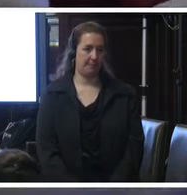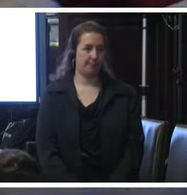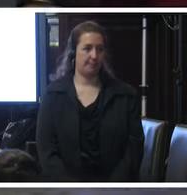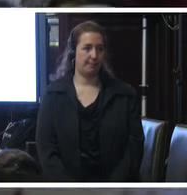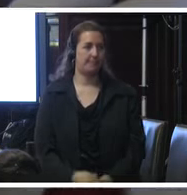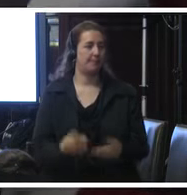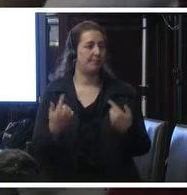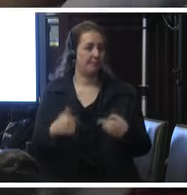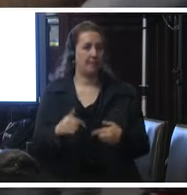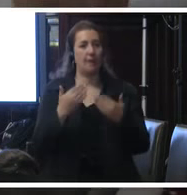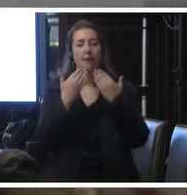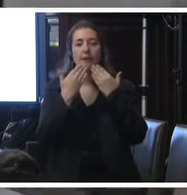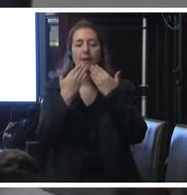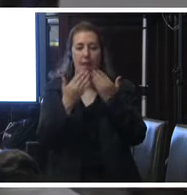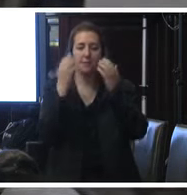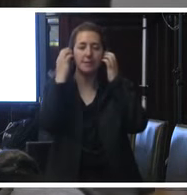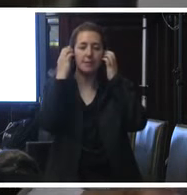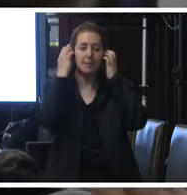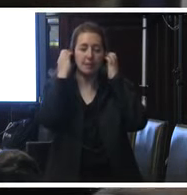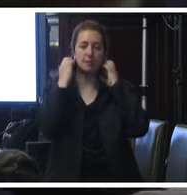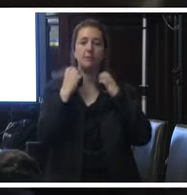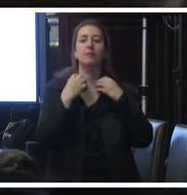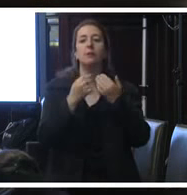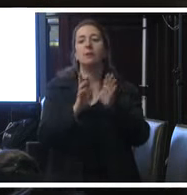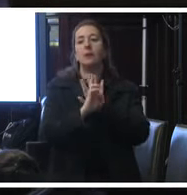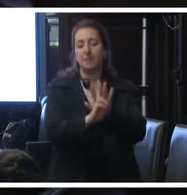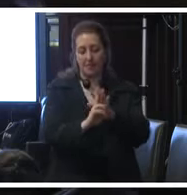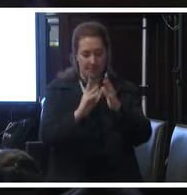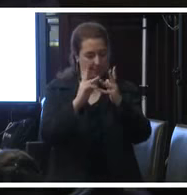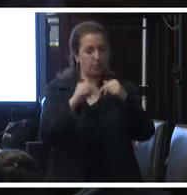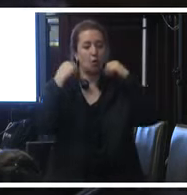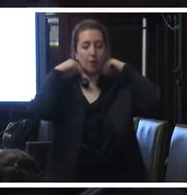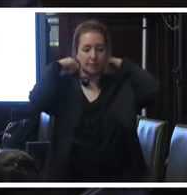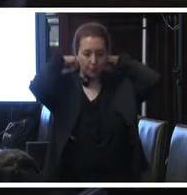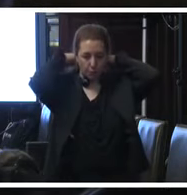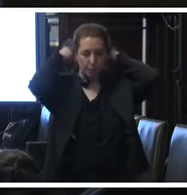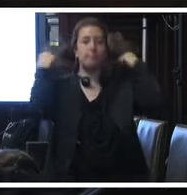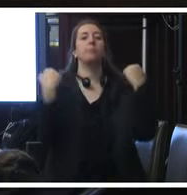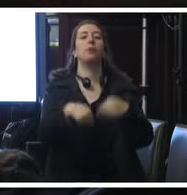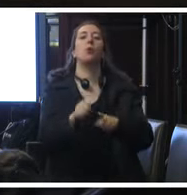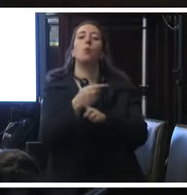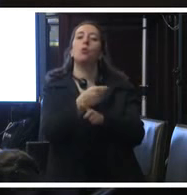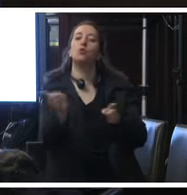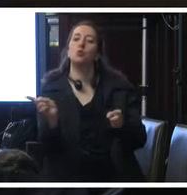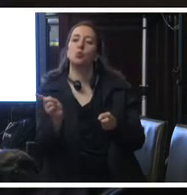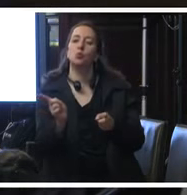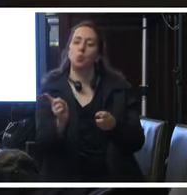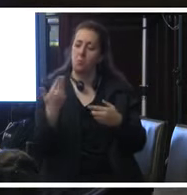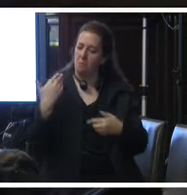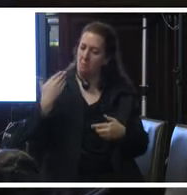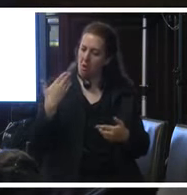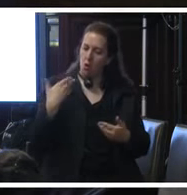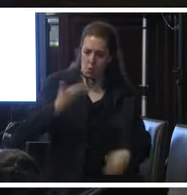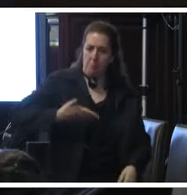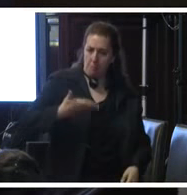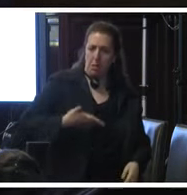Reitero mi agradecimiento a las dignas representantes de las organizaciones solicitantes por su valiosa